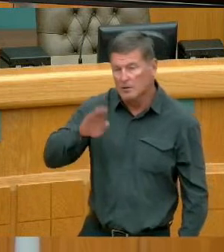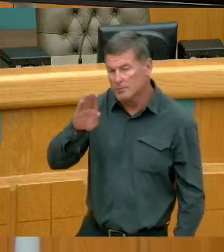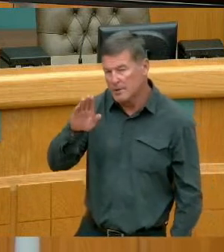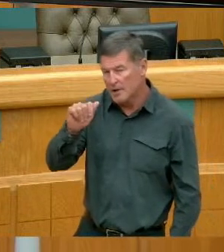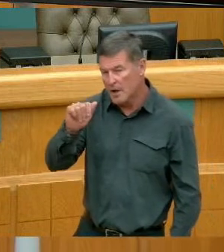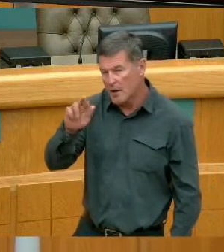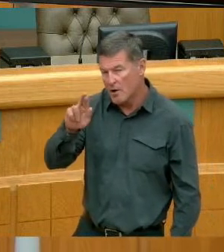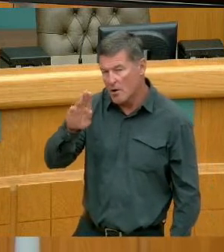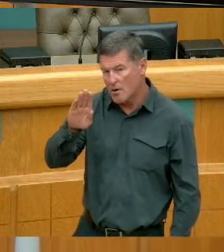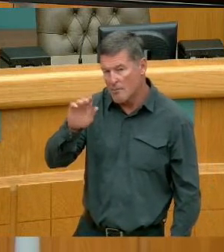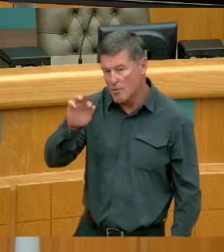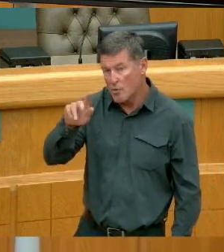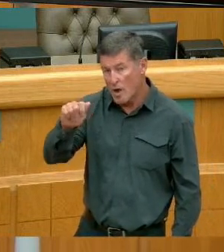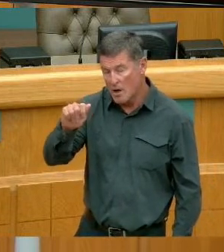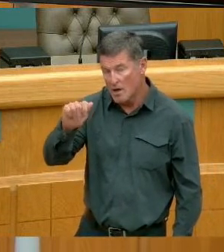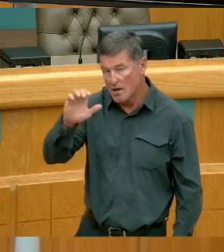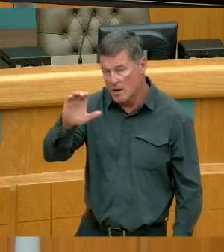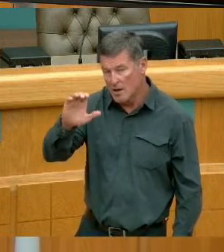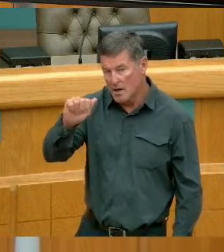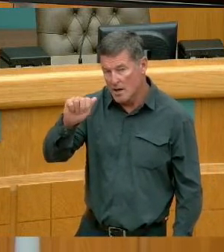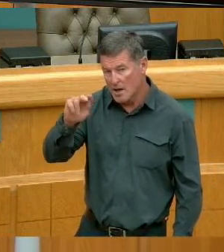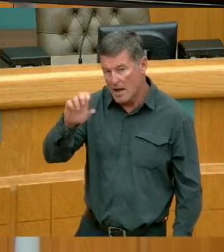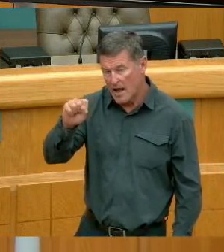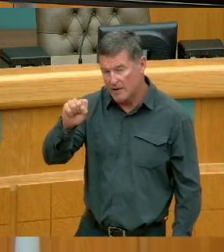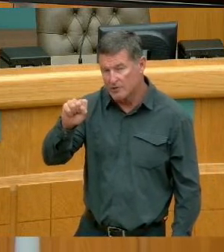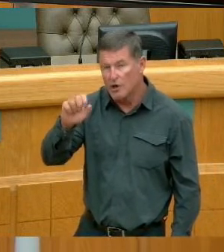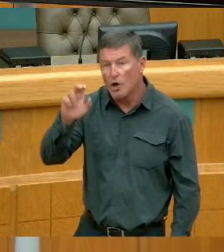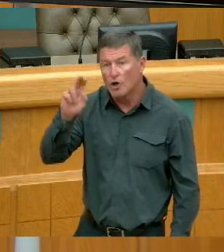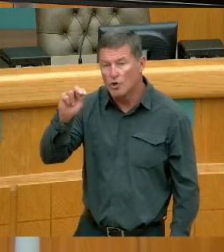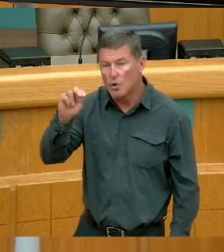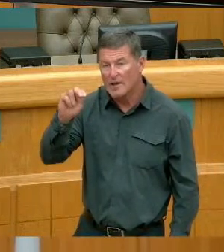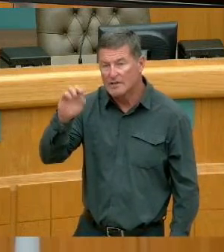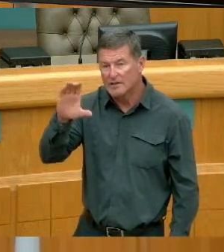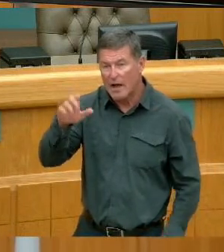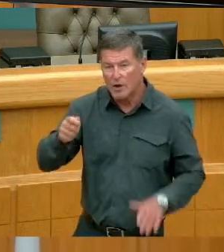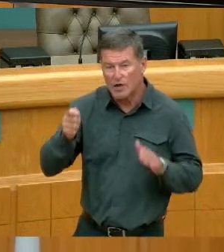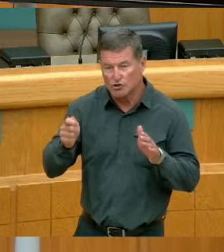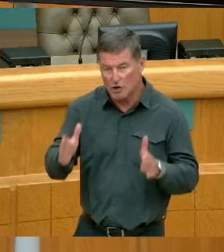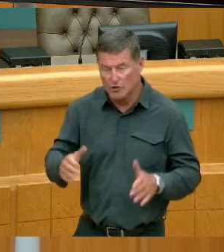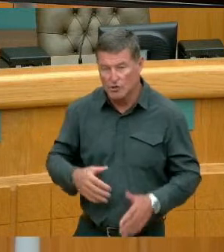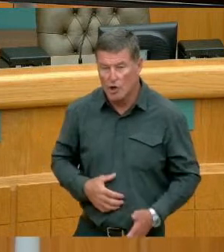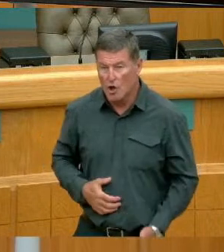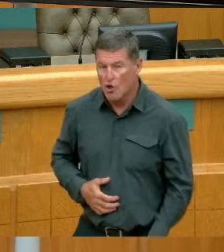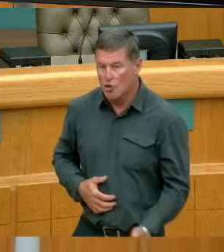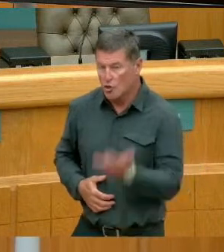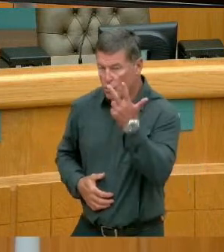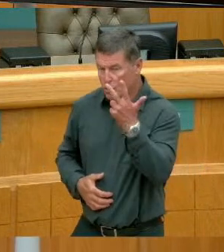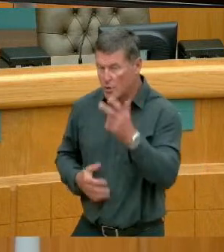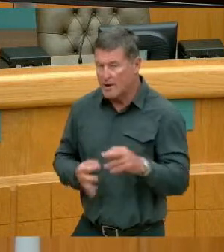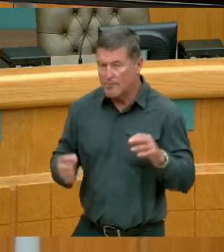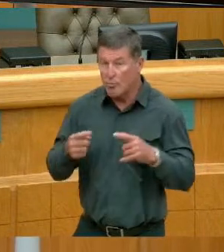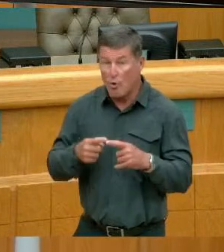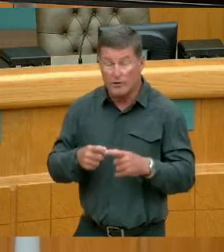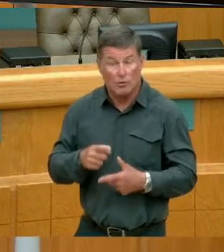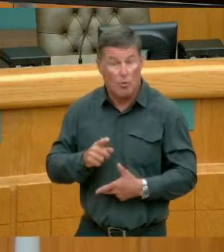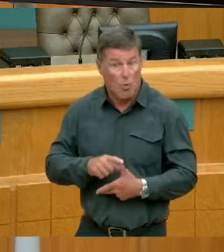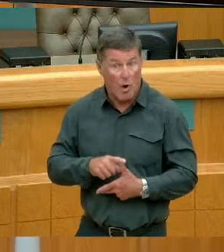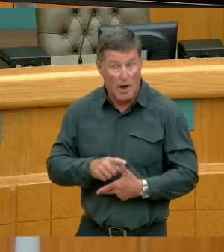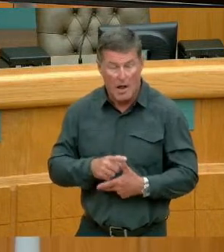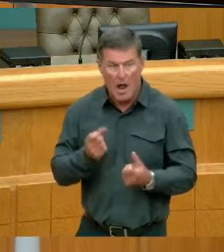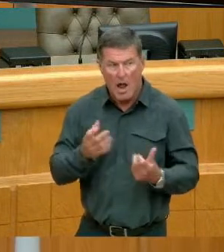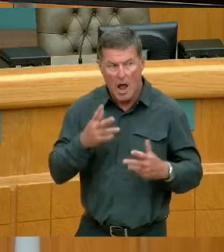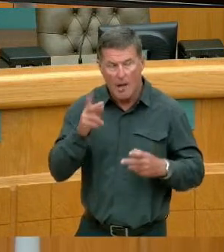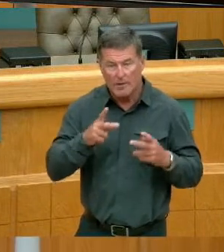County Judge. Today, I have 3 major items to discuss with you. The first is hospital capacity and